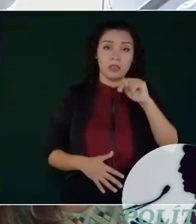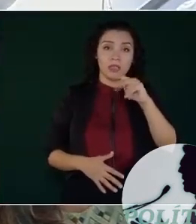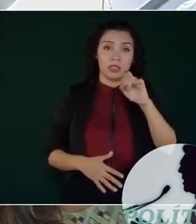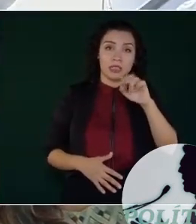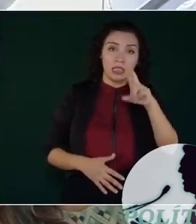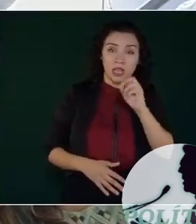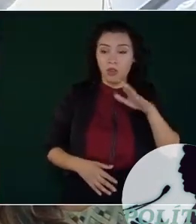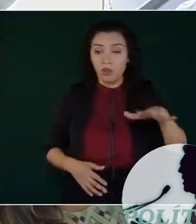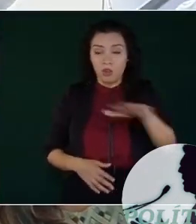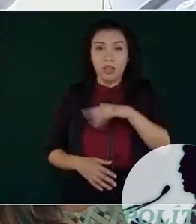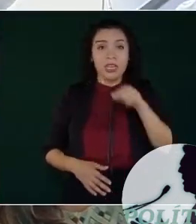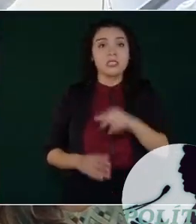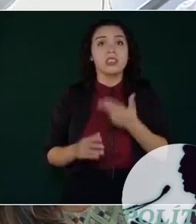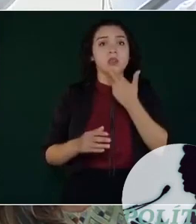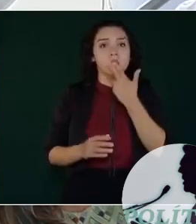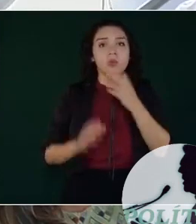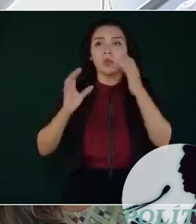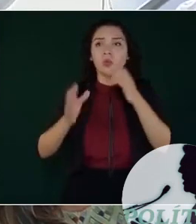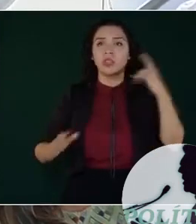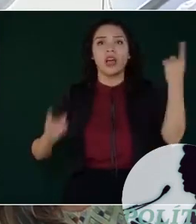que protegen los ciclones, pero